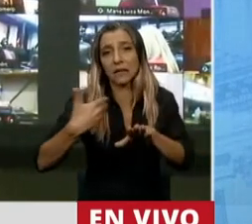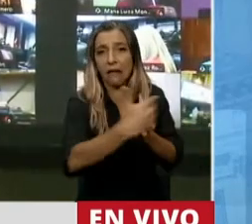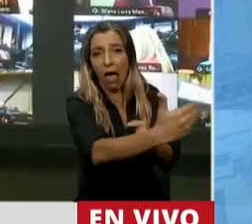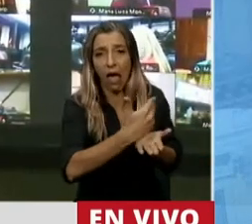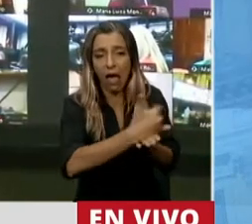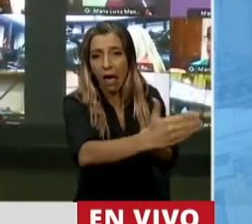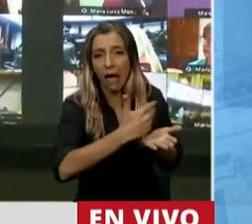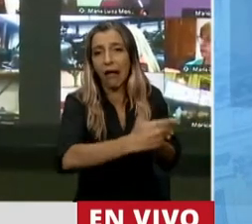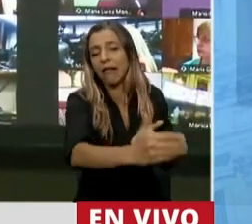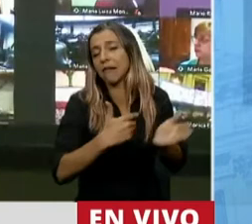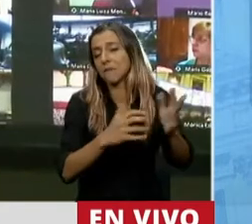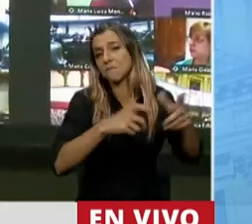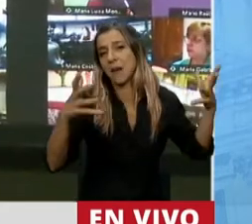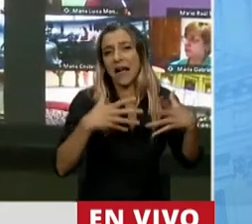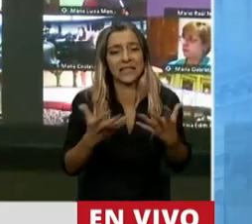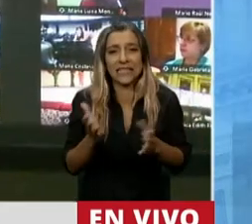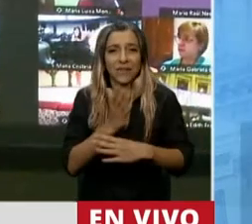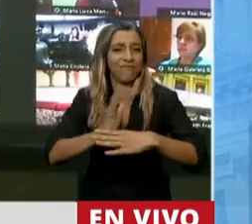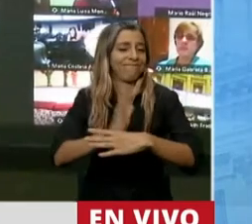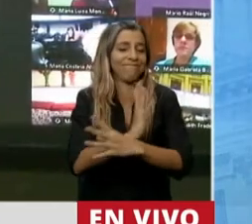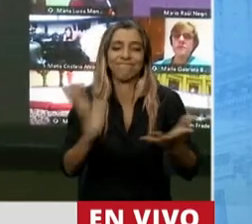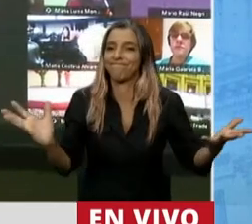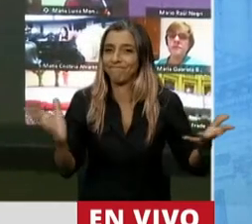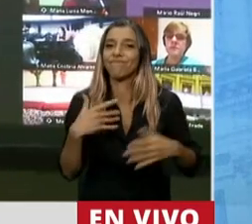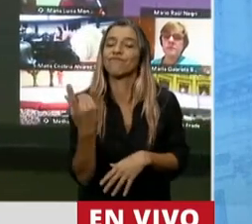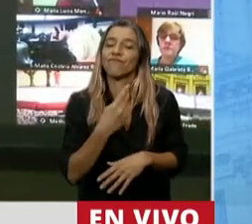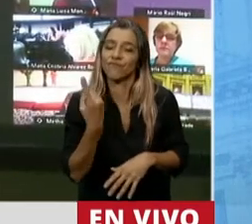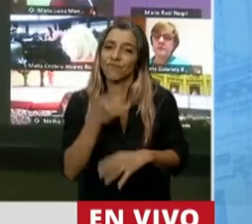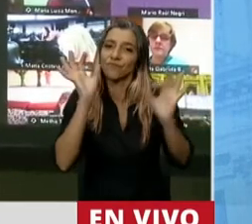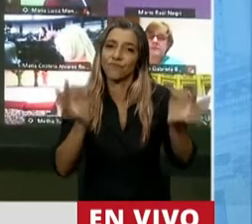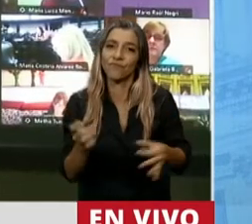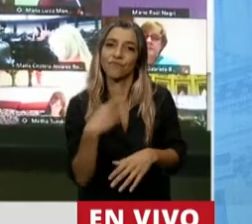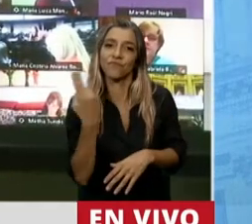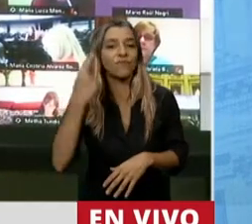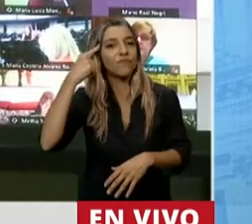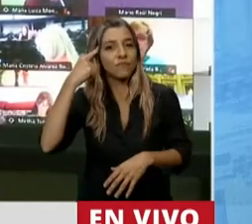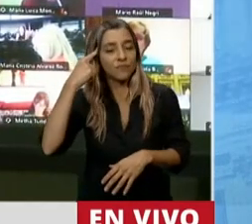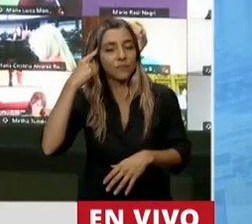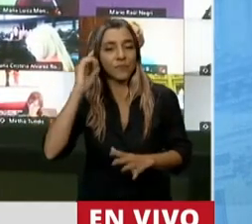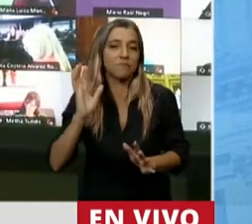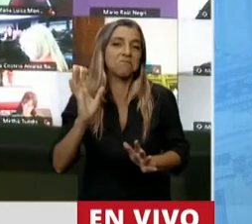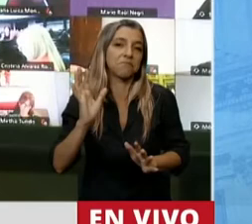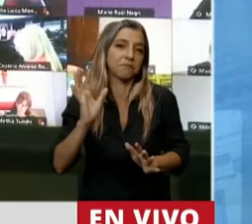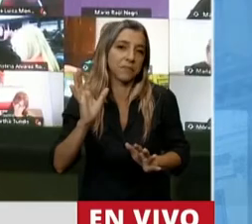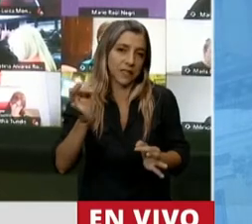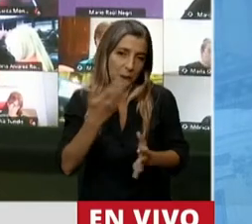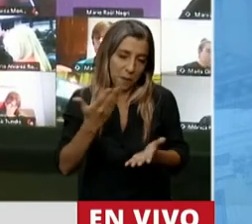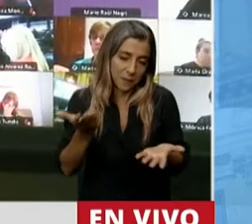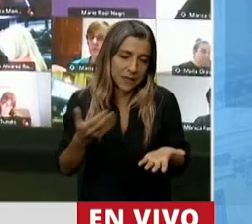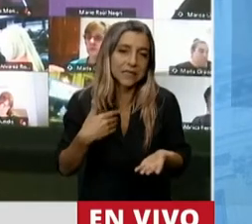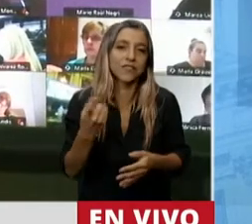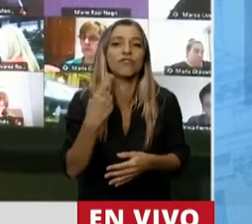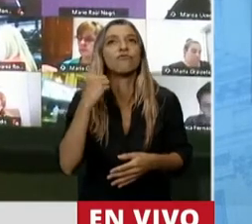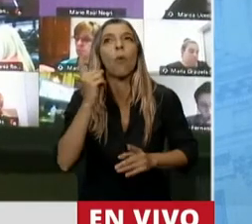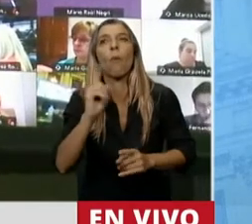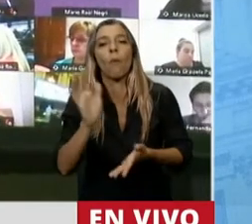A esta altura, sin dudas, creo que es evidente que no se puede pensar, señor presidente, en una